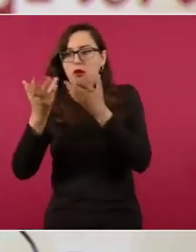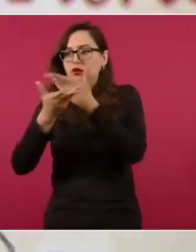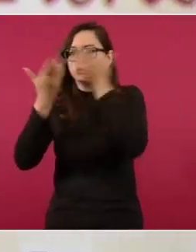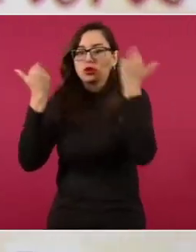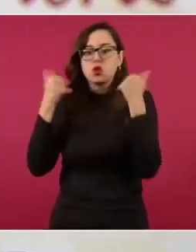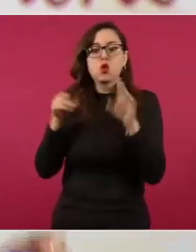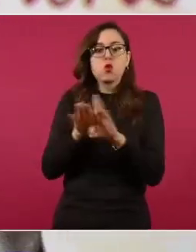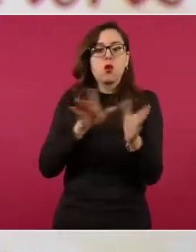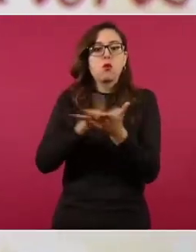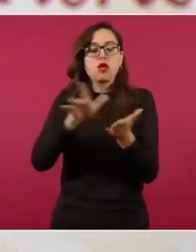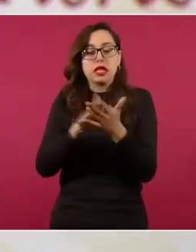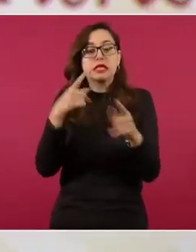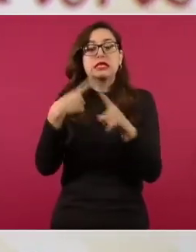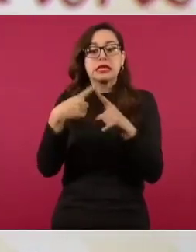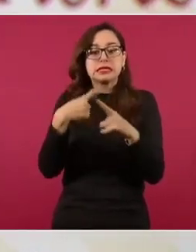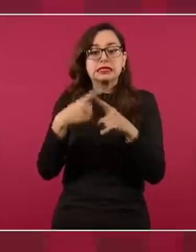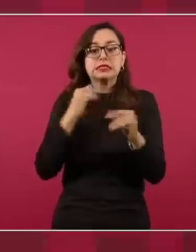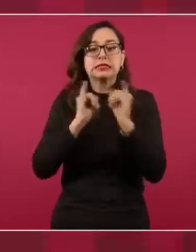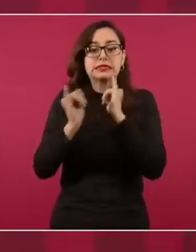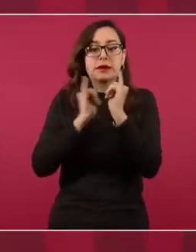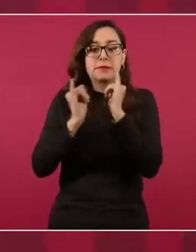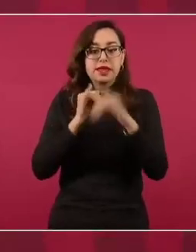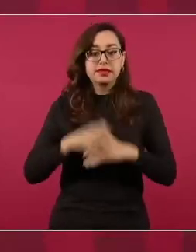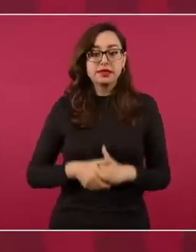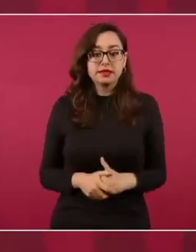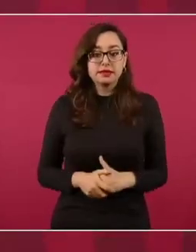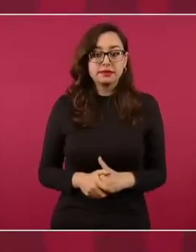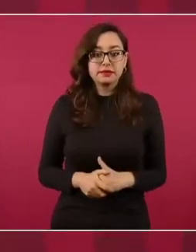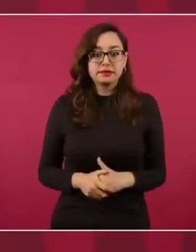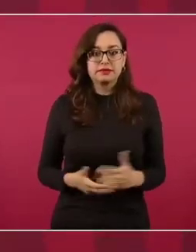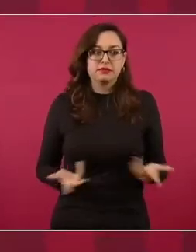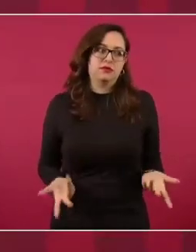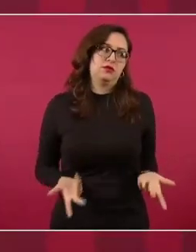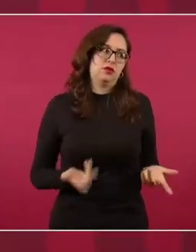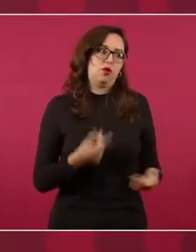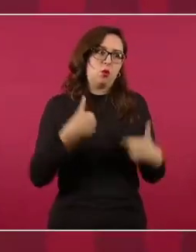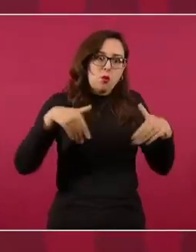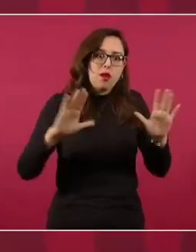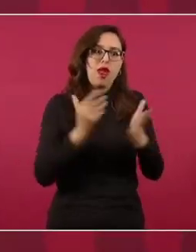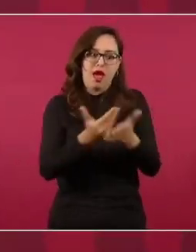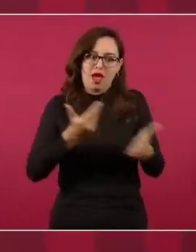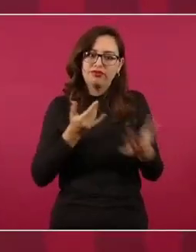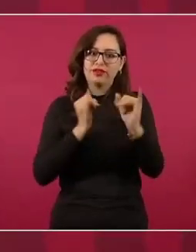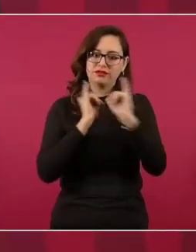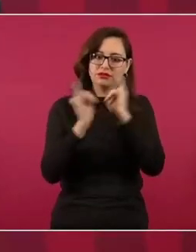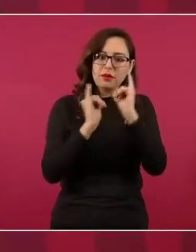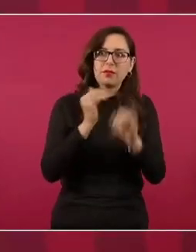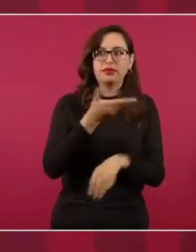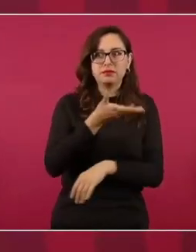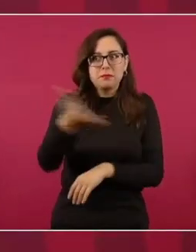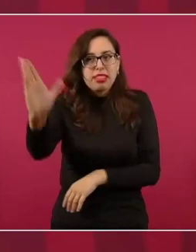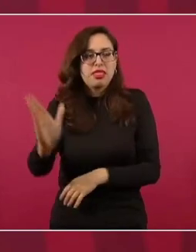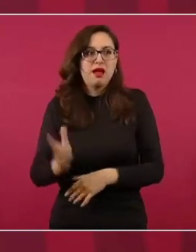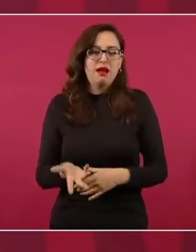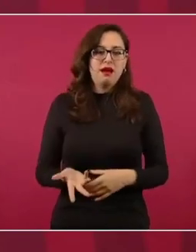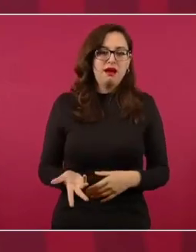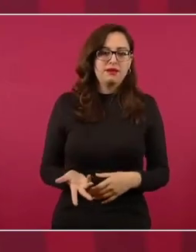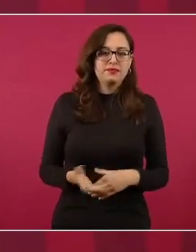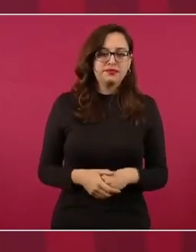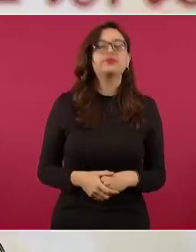los apoyamos? Entonces, la crítica sería justificada, creo yo. Oigan, ¿por qué no previeron? Entonces, vamos a instalar un Centro